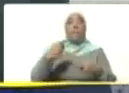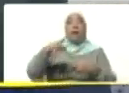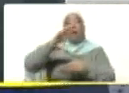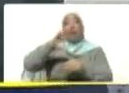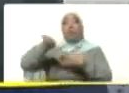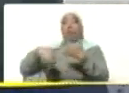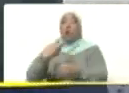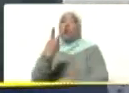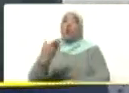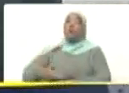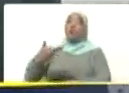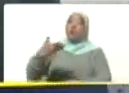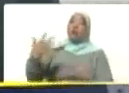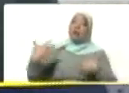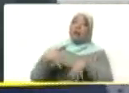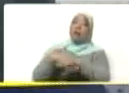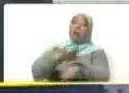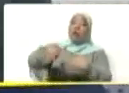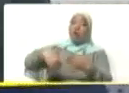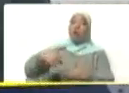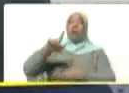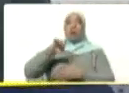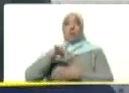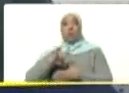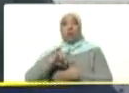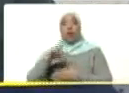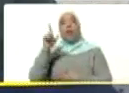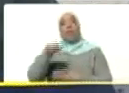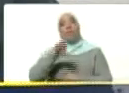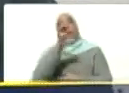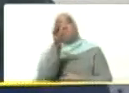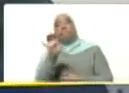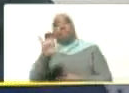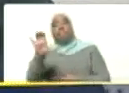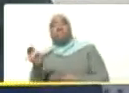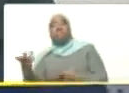Hay dos tipos de integración regional en nuestra América y en el Caribe.